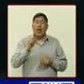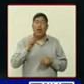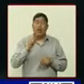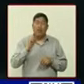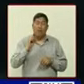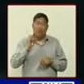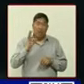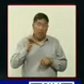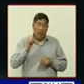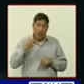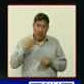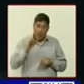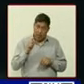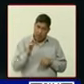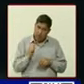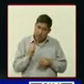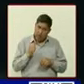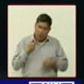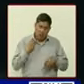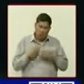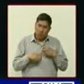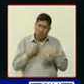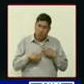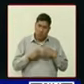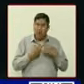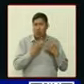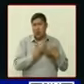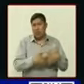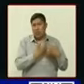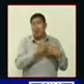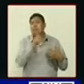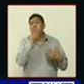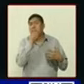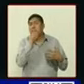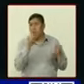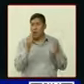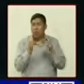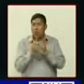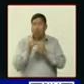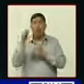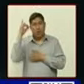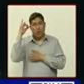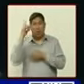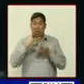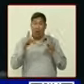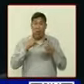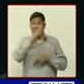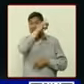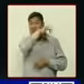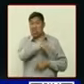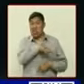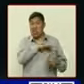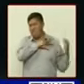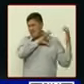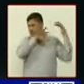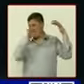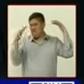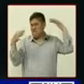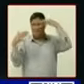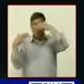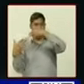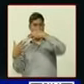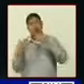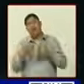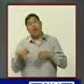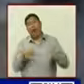departamento del litoral. Era un conflicto entre nuestro país con una empresa privada, pero Chile se involucró militarmente. Este hecho desencadenó